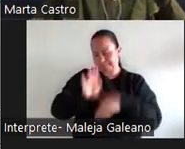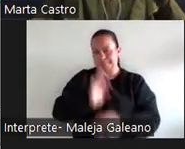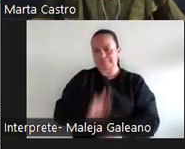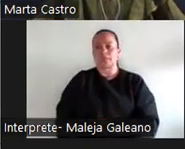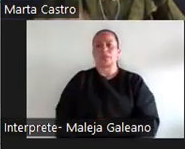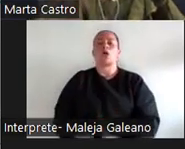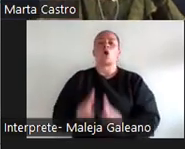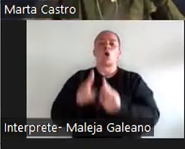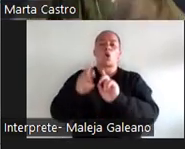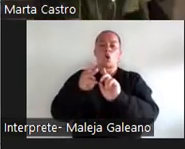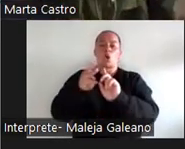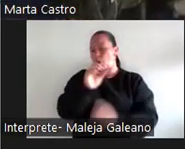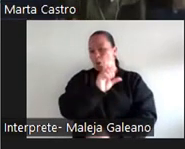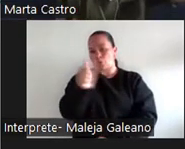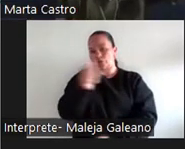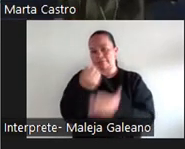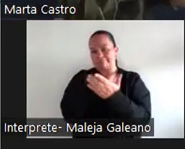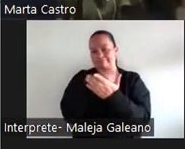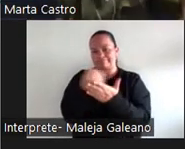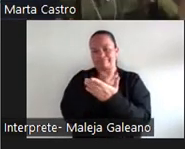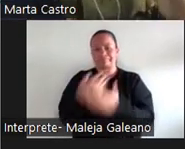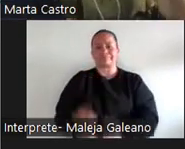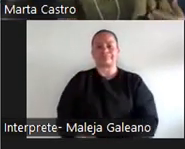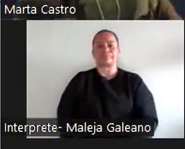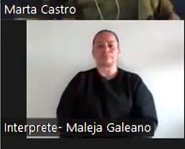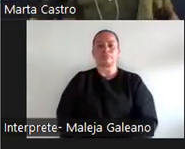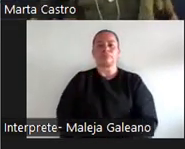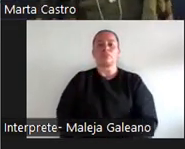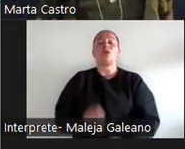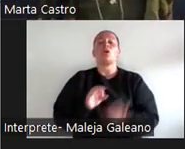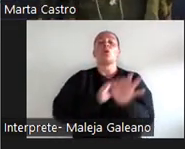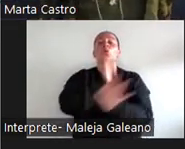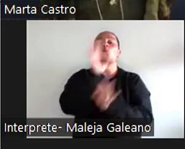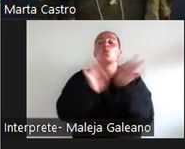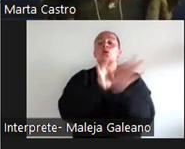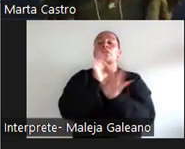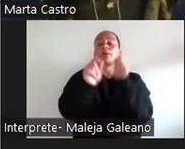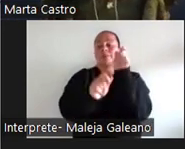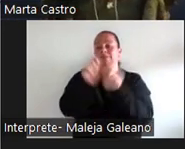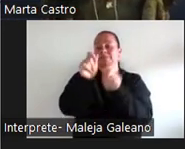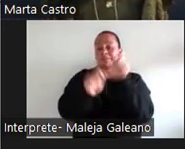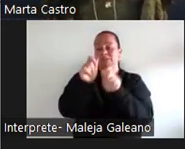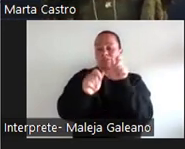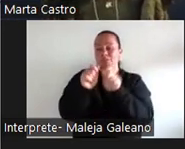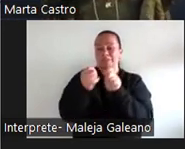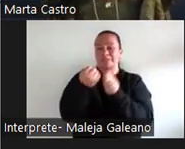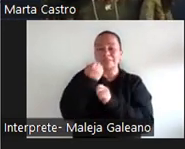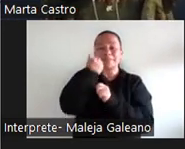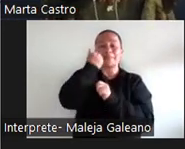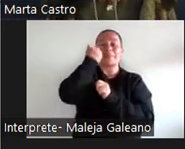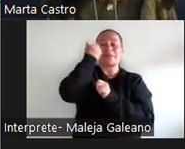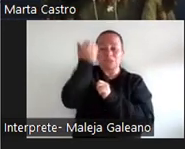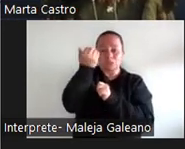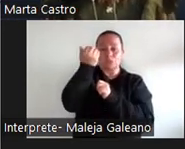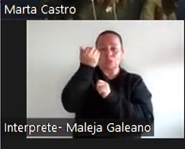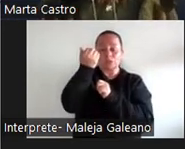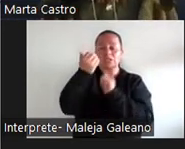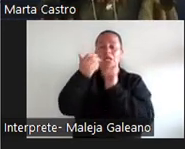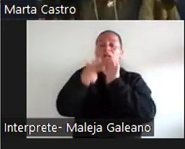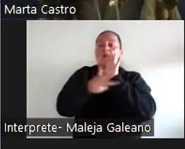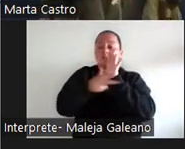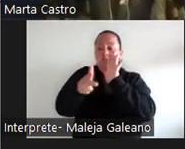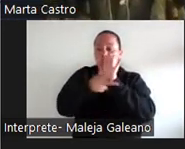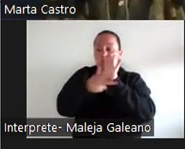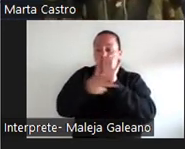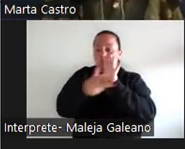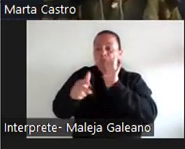por favor en cuanto al cuidado de las personas mayores en la jurisprudencia de la corte constitucional